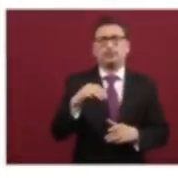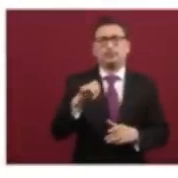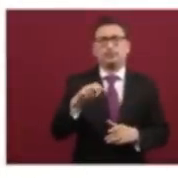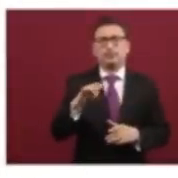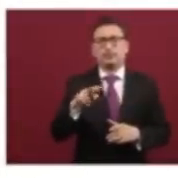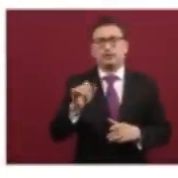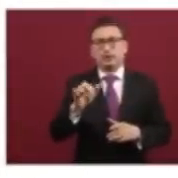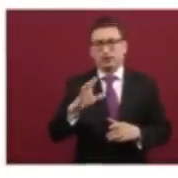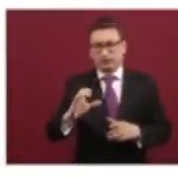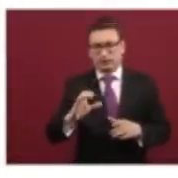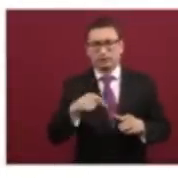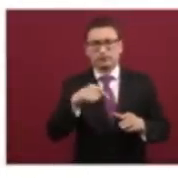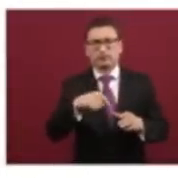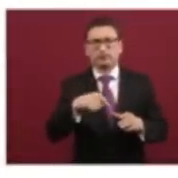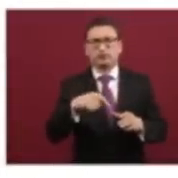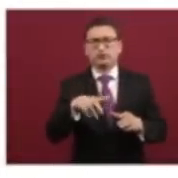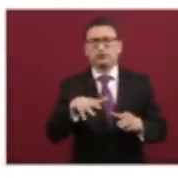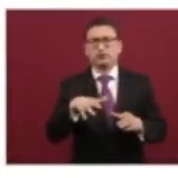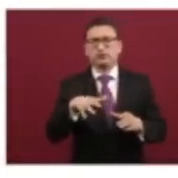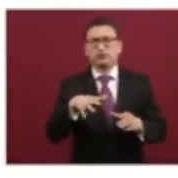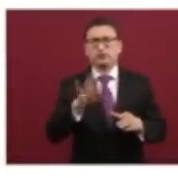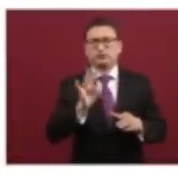Mebarak, con